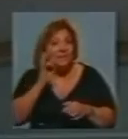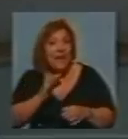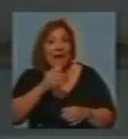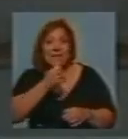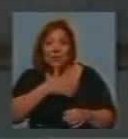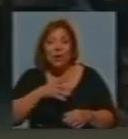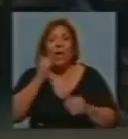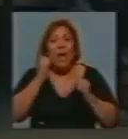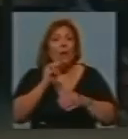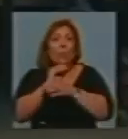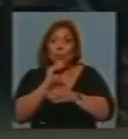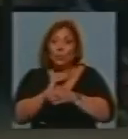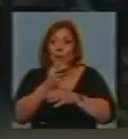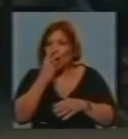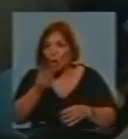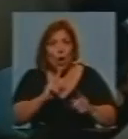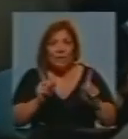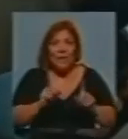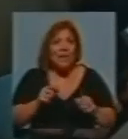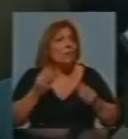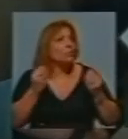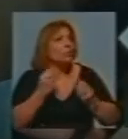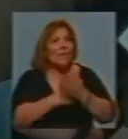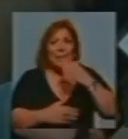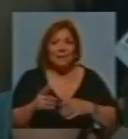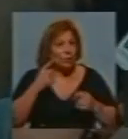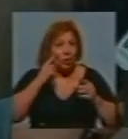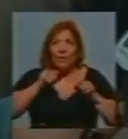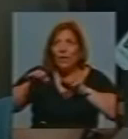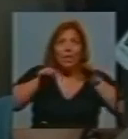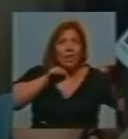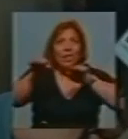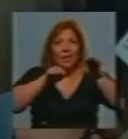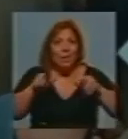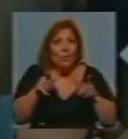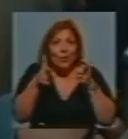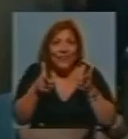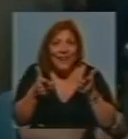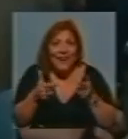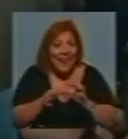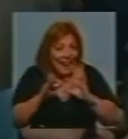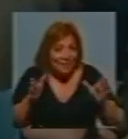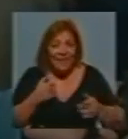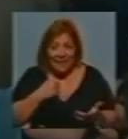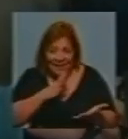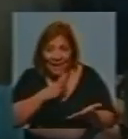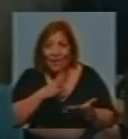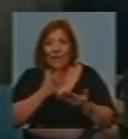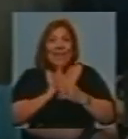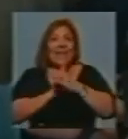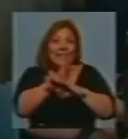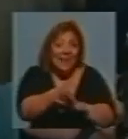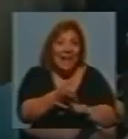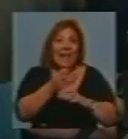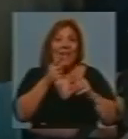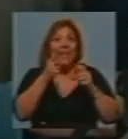que invisibilizan a los discapacitados en Uruguay. Y por tanto tenemos que trabajar juntos para que esos espacios, la accesibilidad,